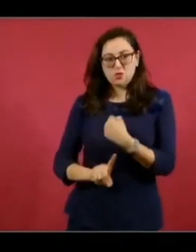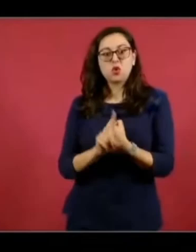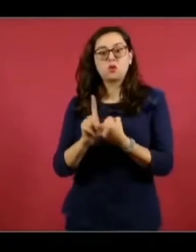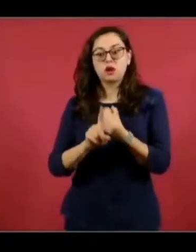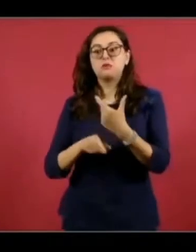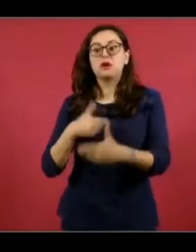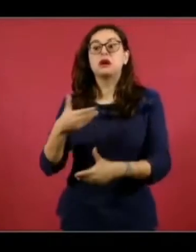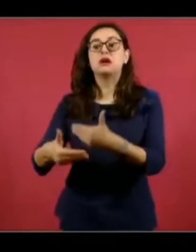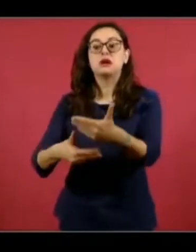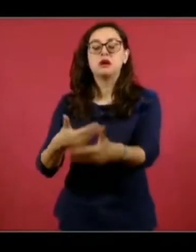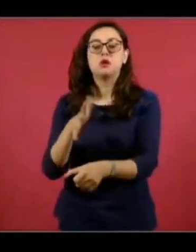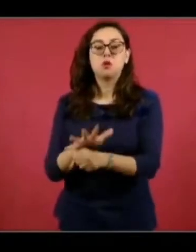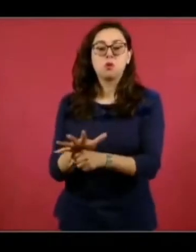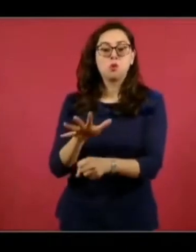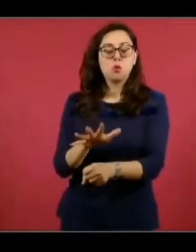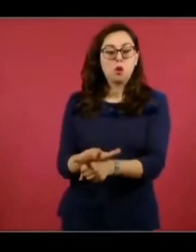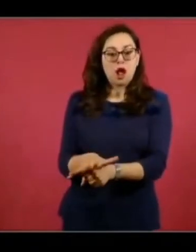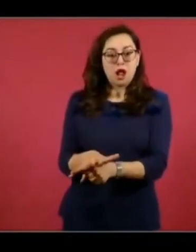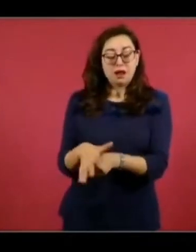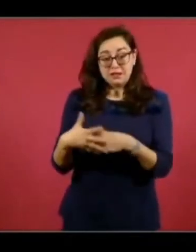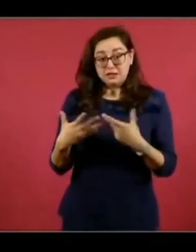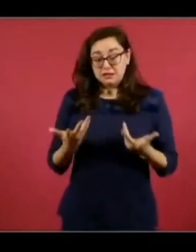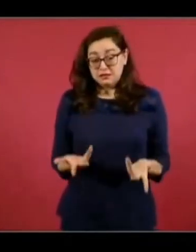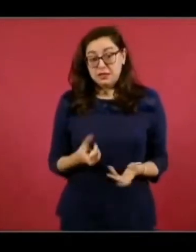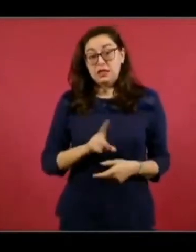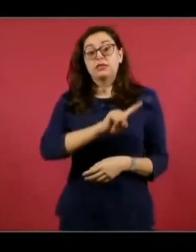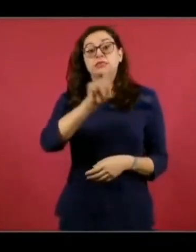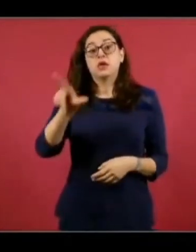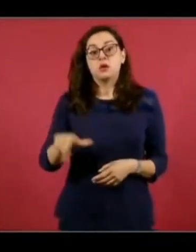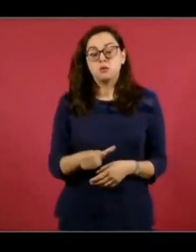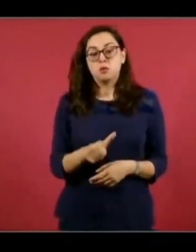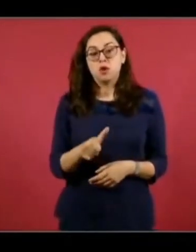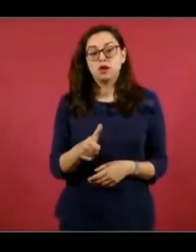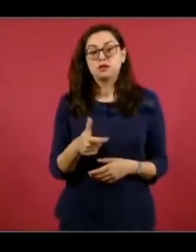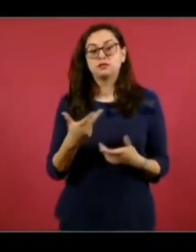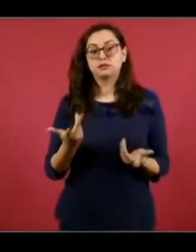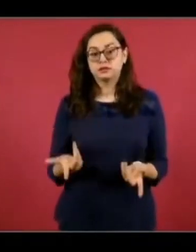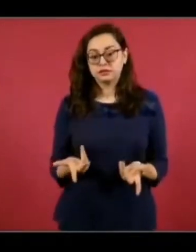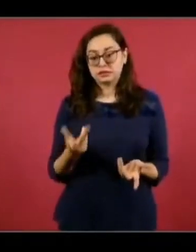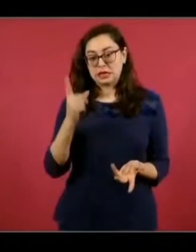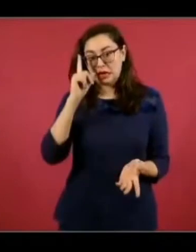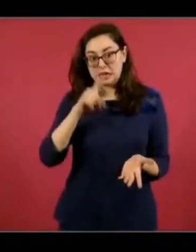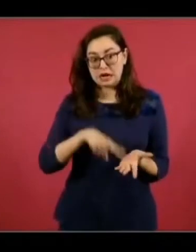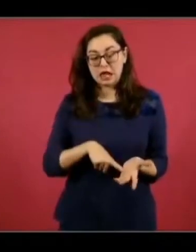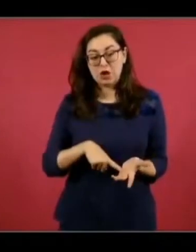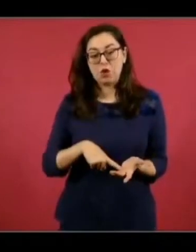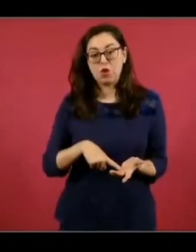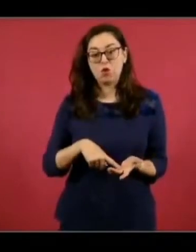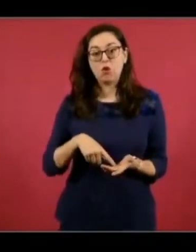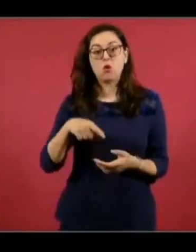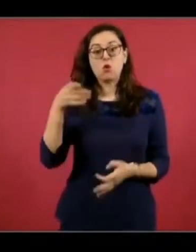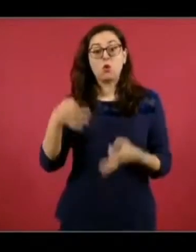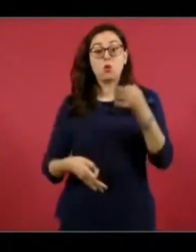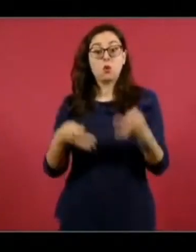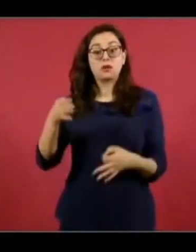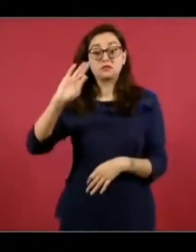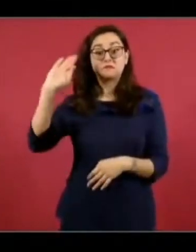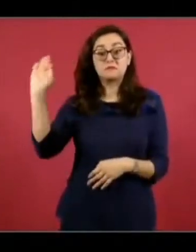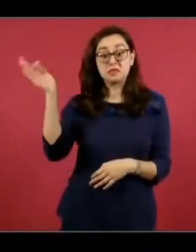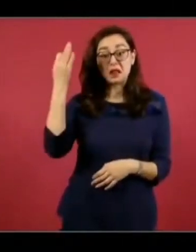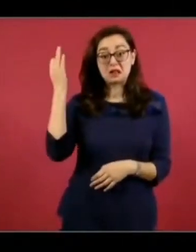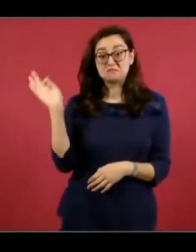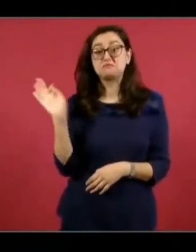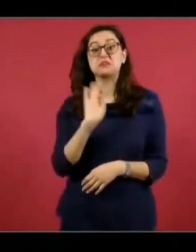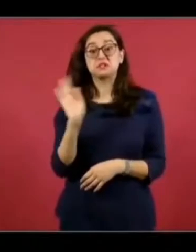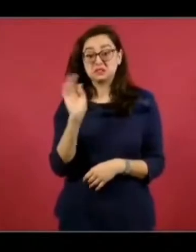en que se va a votar, los jueces federales van a votar, creo que también el día de hoy, si ellos también se suman a este paro a partir